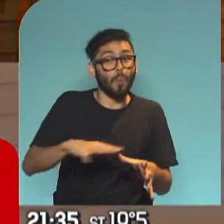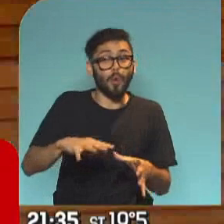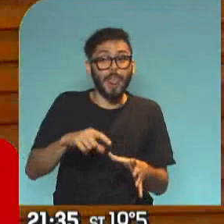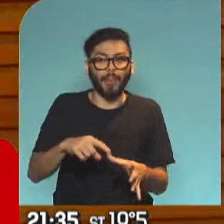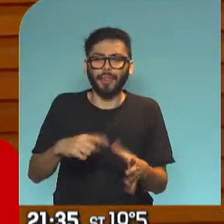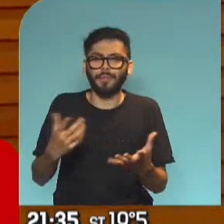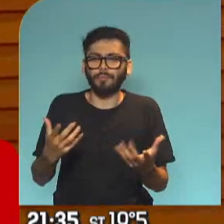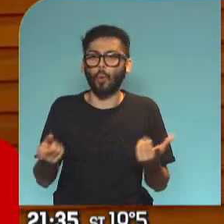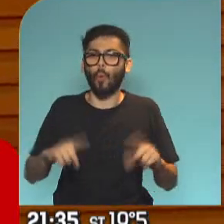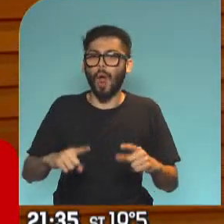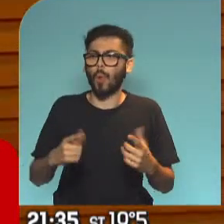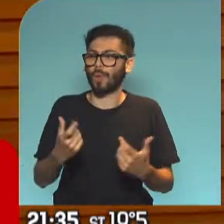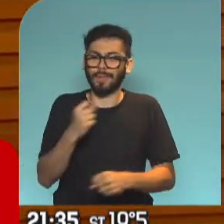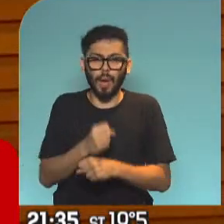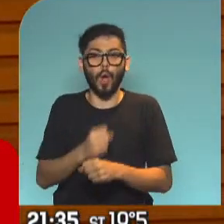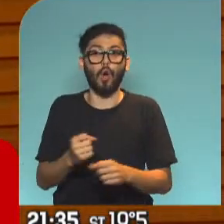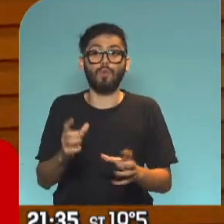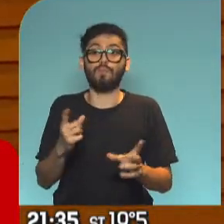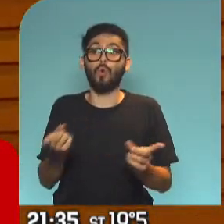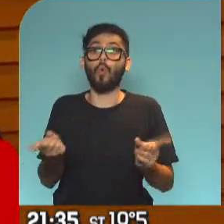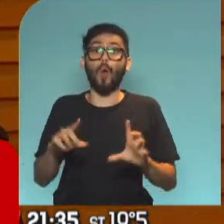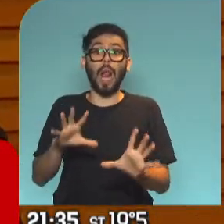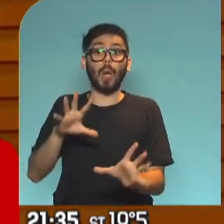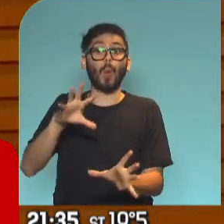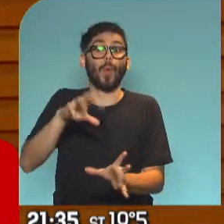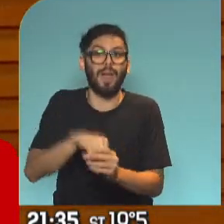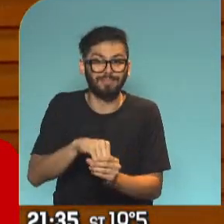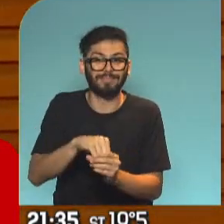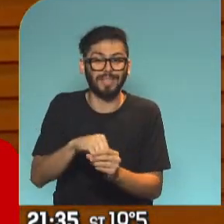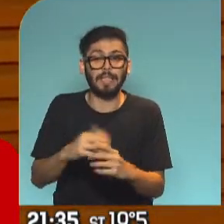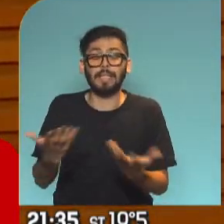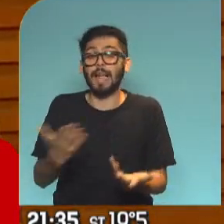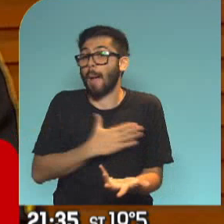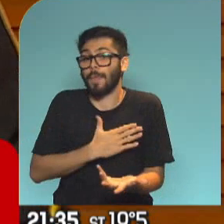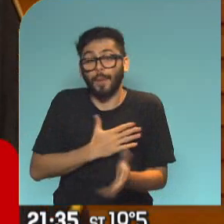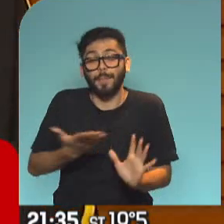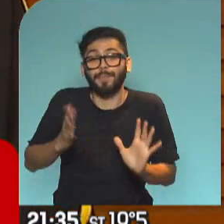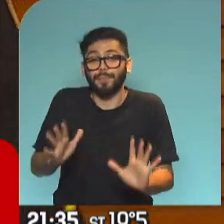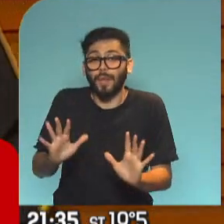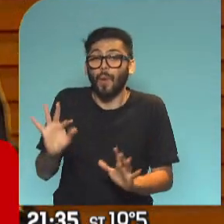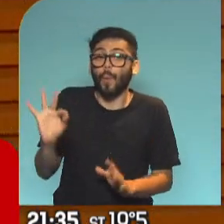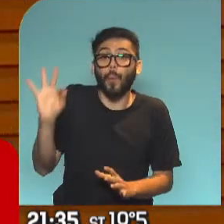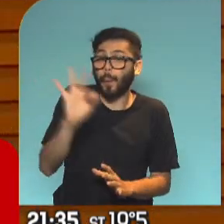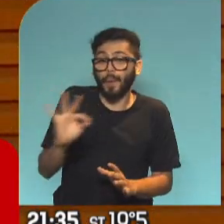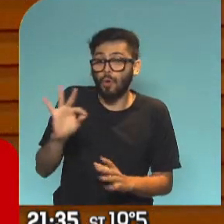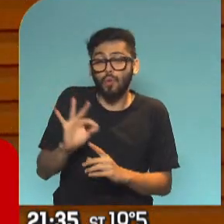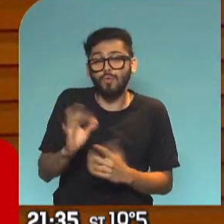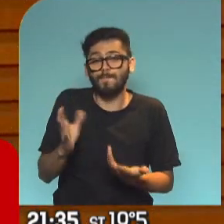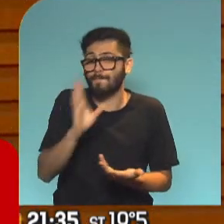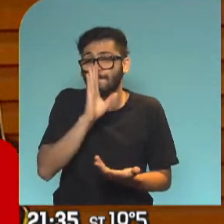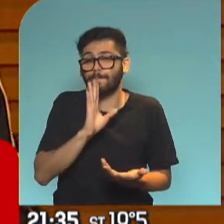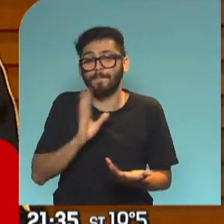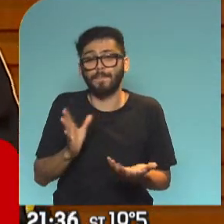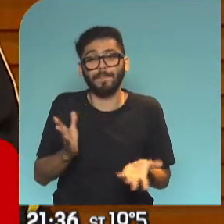su trabajo, su reinserción. Y lamentablemente tenemos que aprender a convivir con este virus y con esta